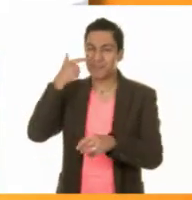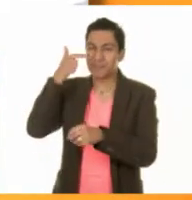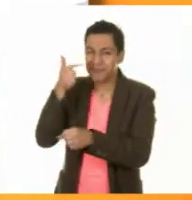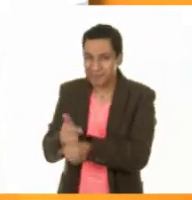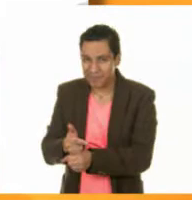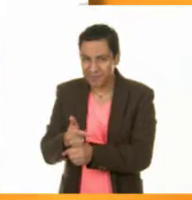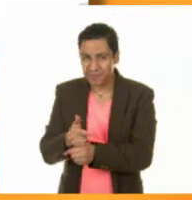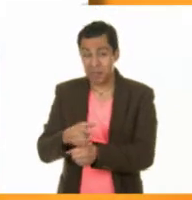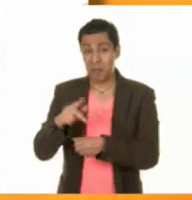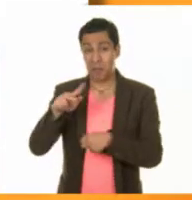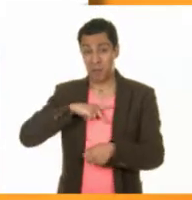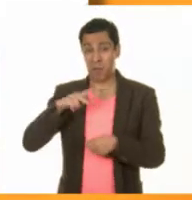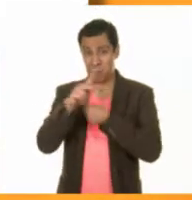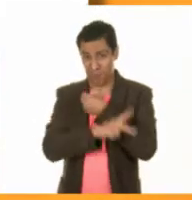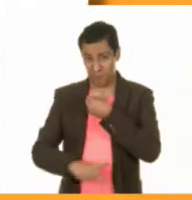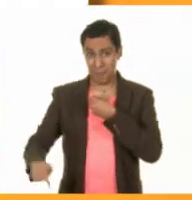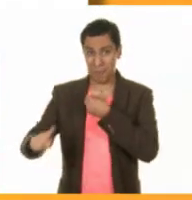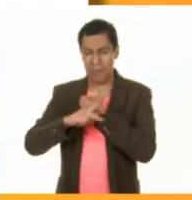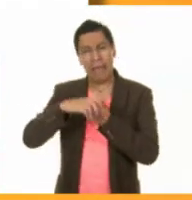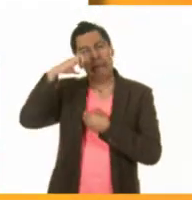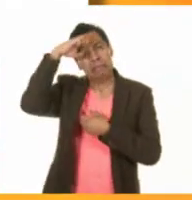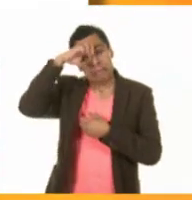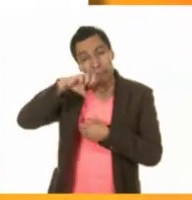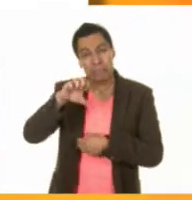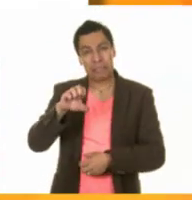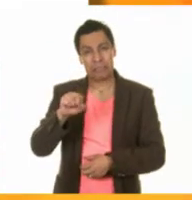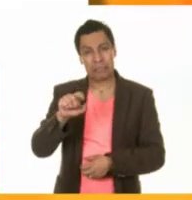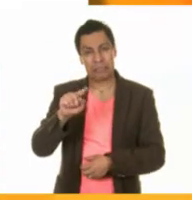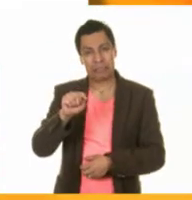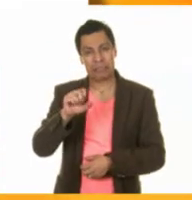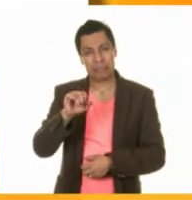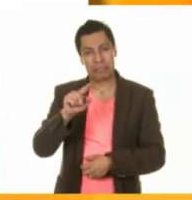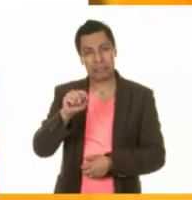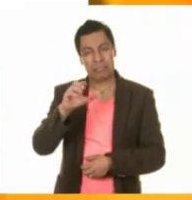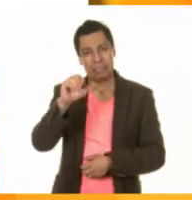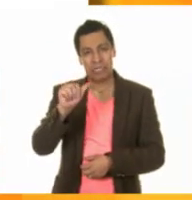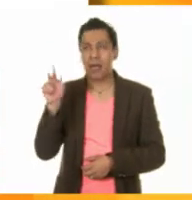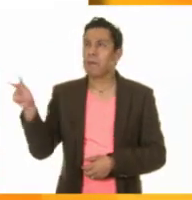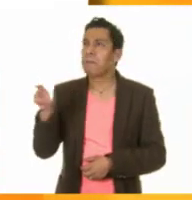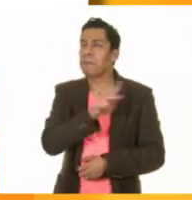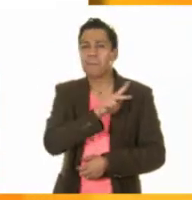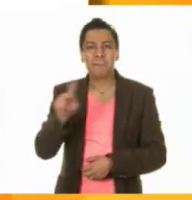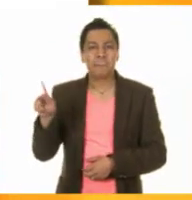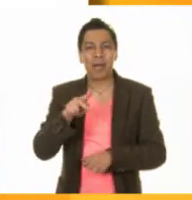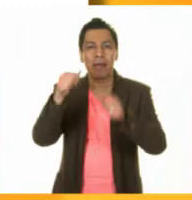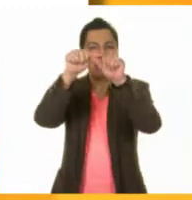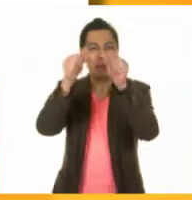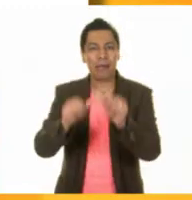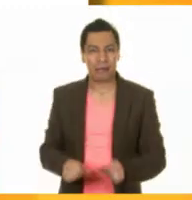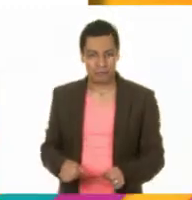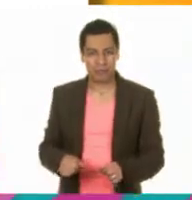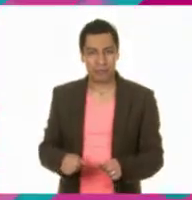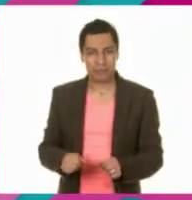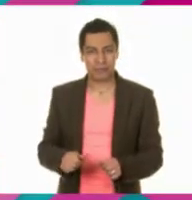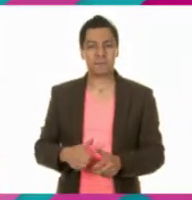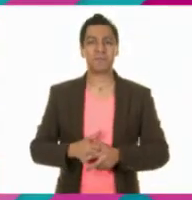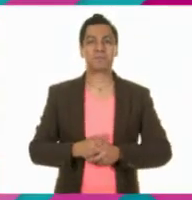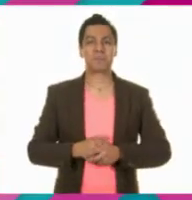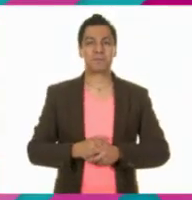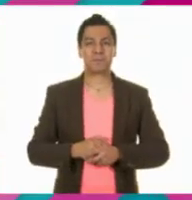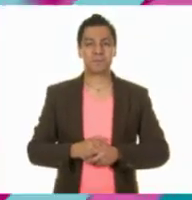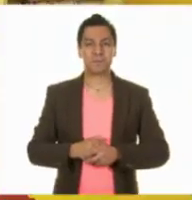al menos en mi país se habla mucho de la experiencia estética como algo que equiparable a la experiencia artística.